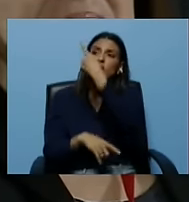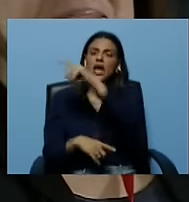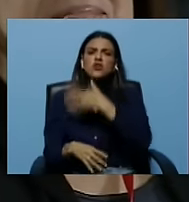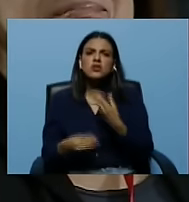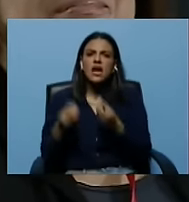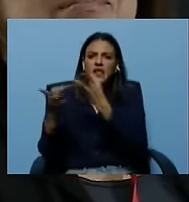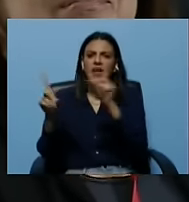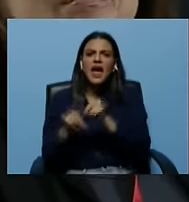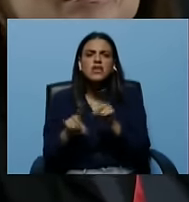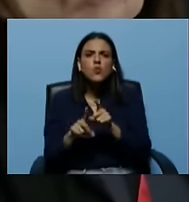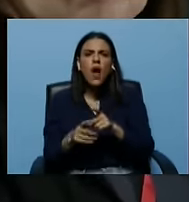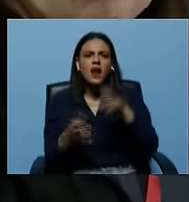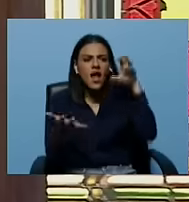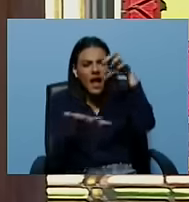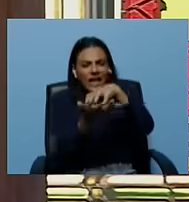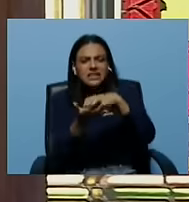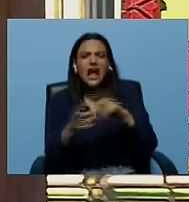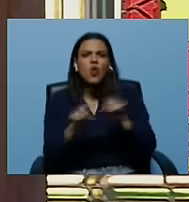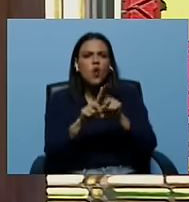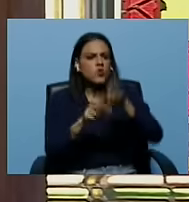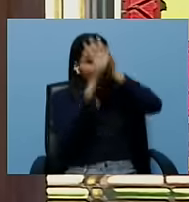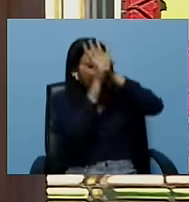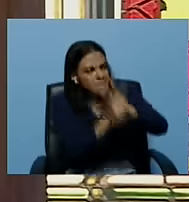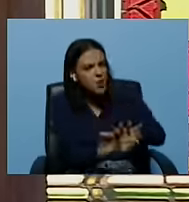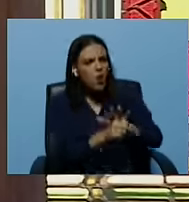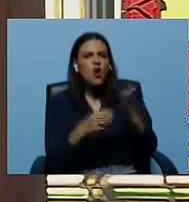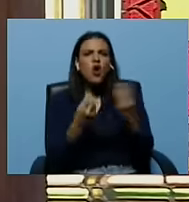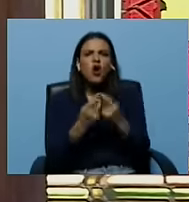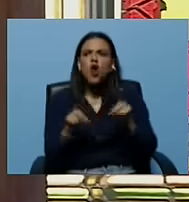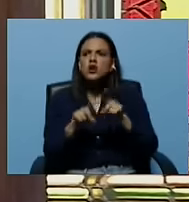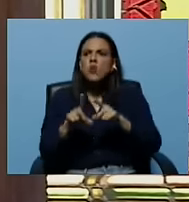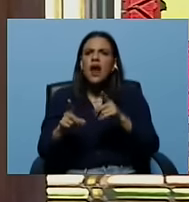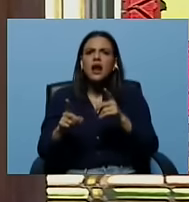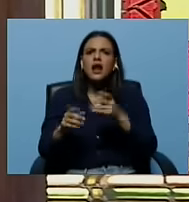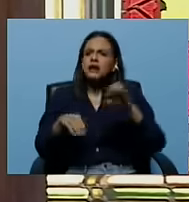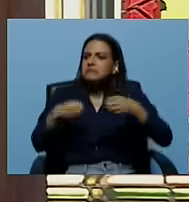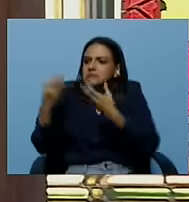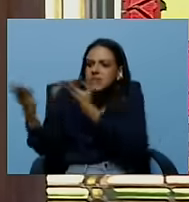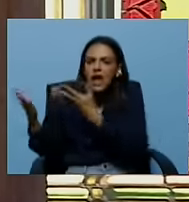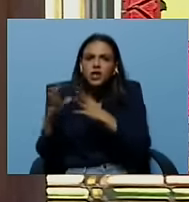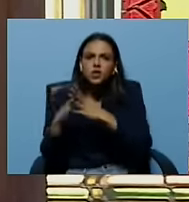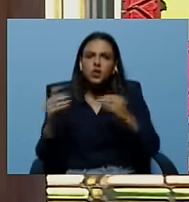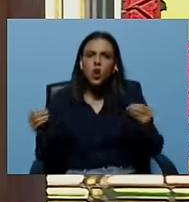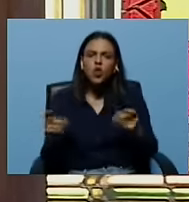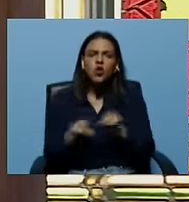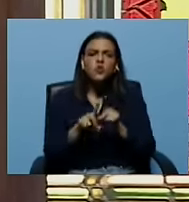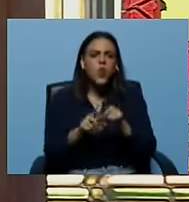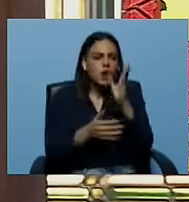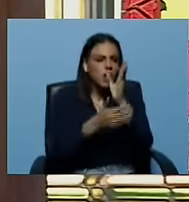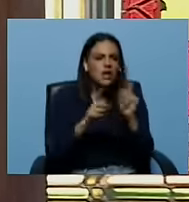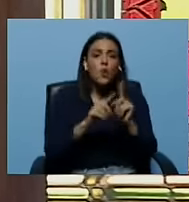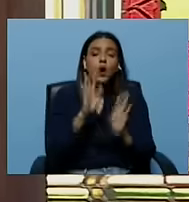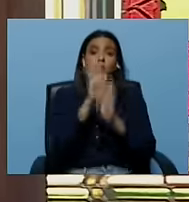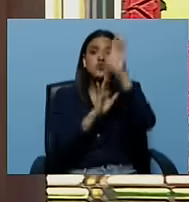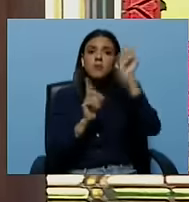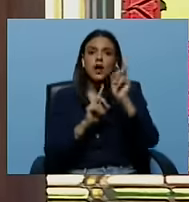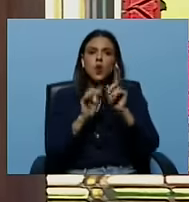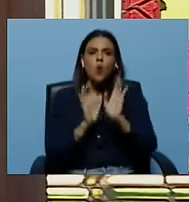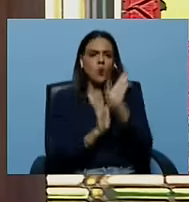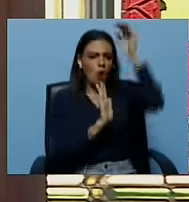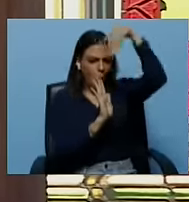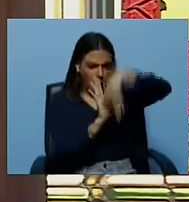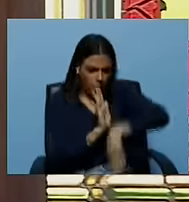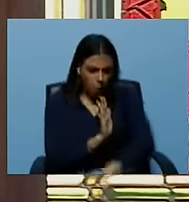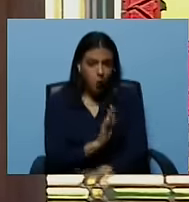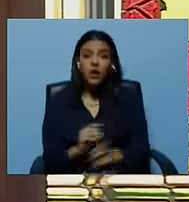un Estado colonial dependiente de miseria, nosotros estamos en la fase avanzada de la